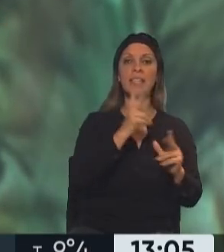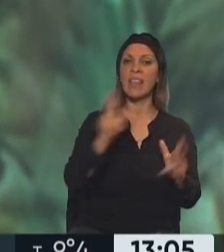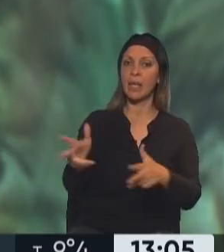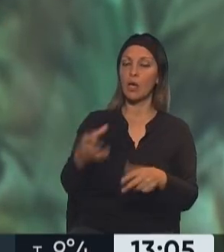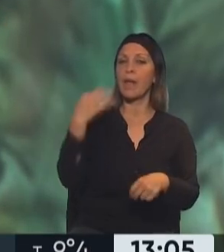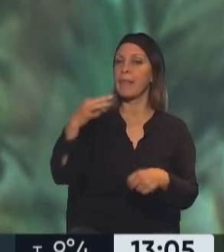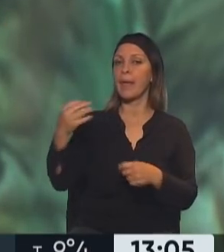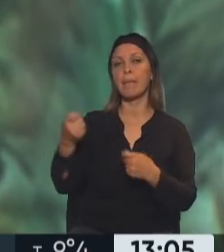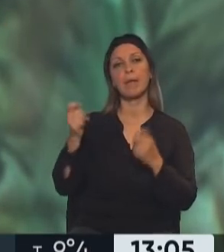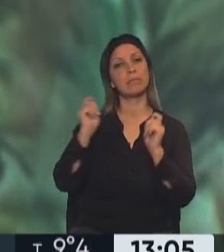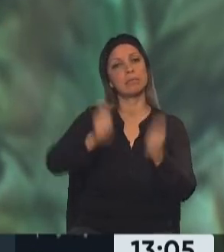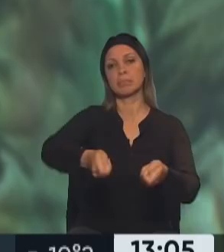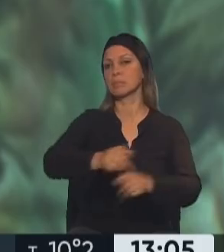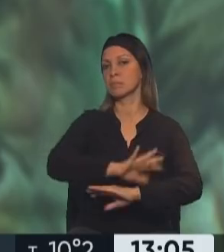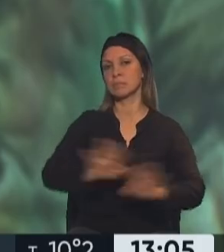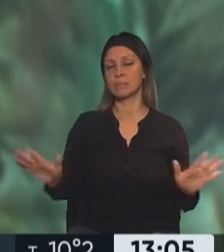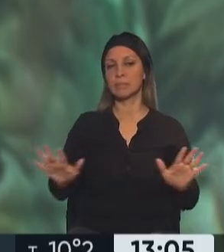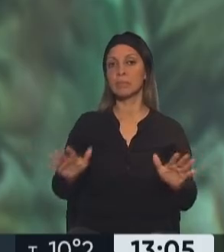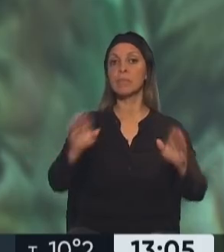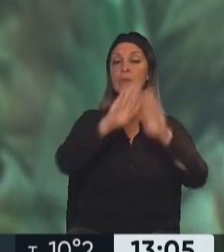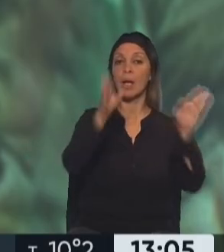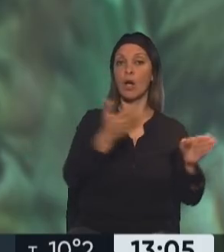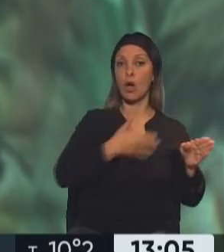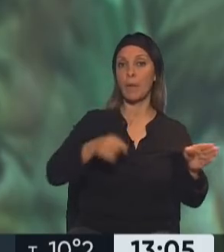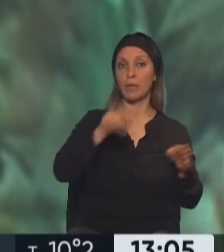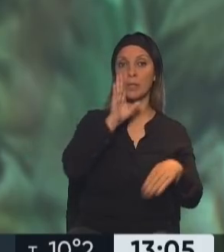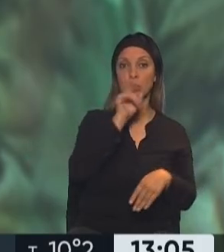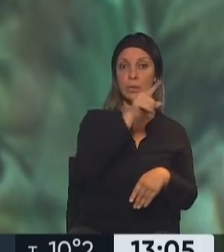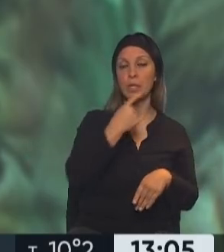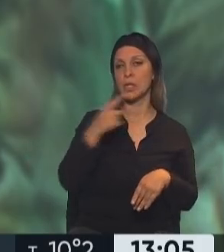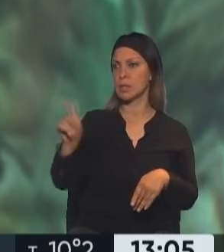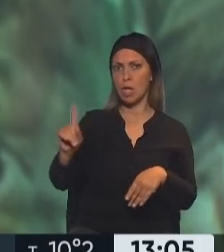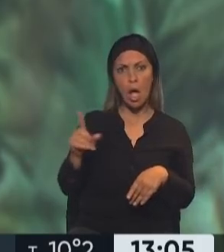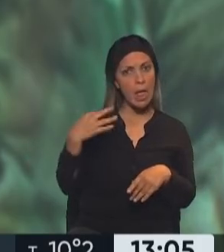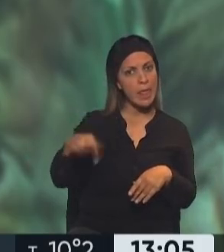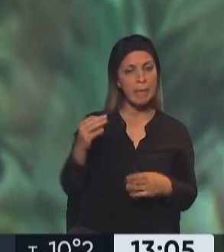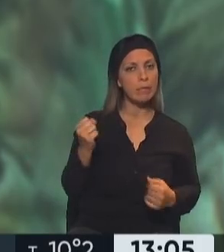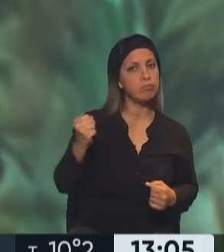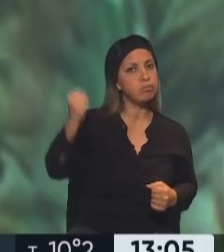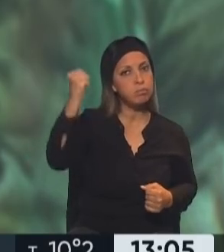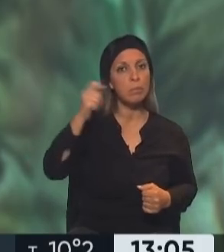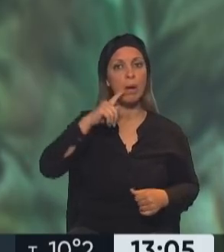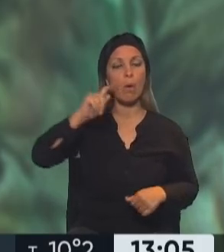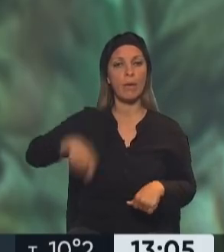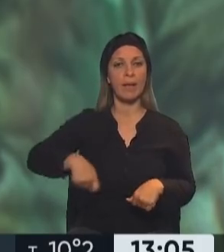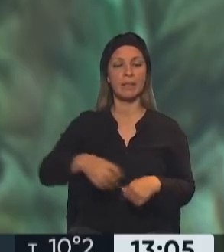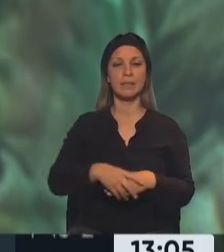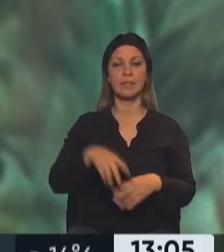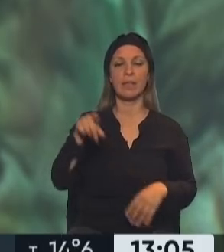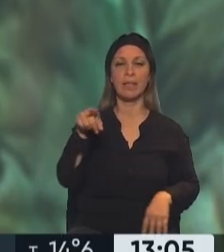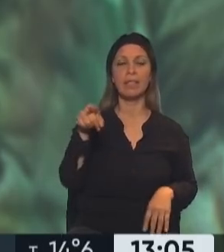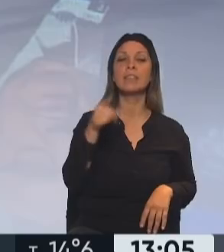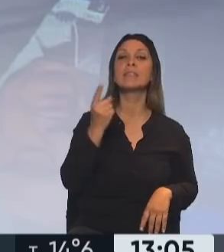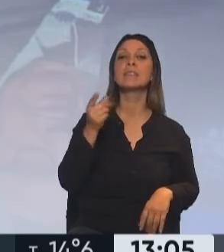una parte del territorio. Bueno, la Casa Blanca está empecinada en que Ucrania no lo haga, Ucrania de alguna forma obedece y es